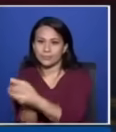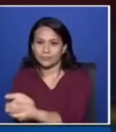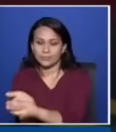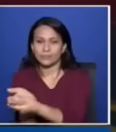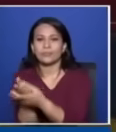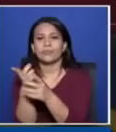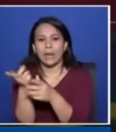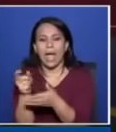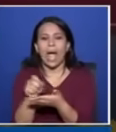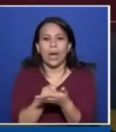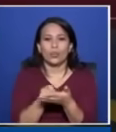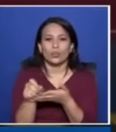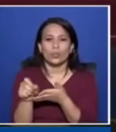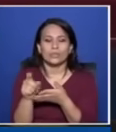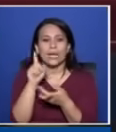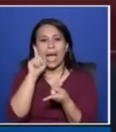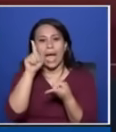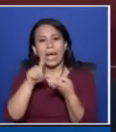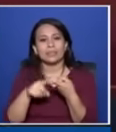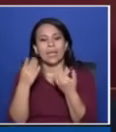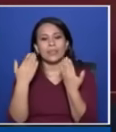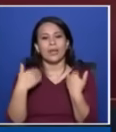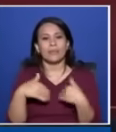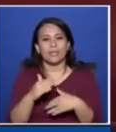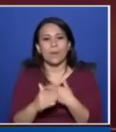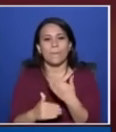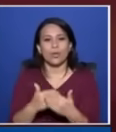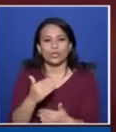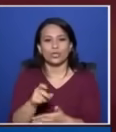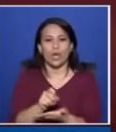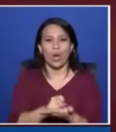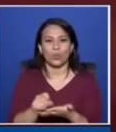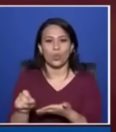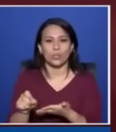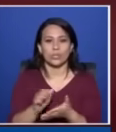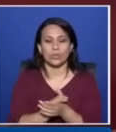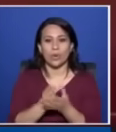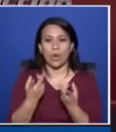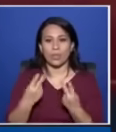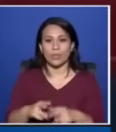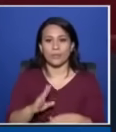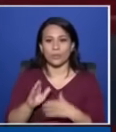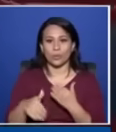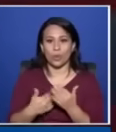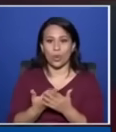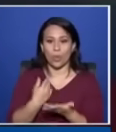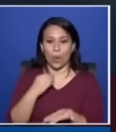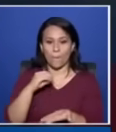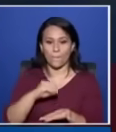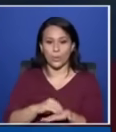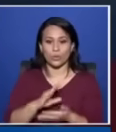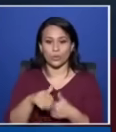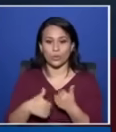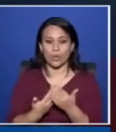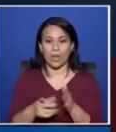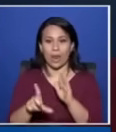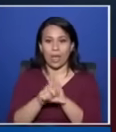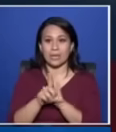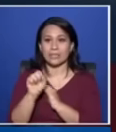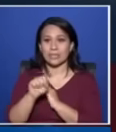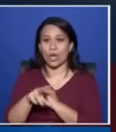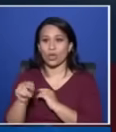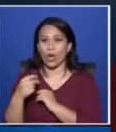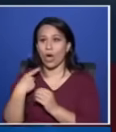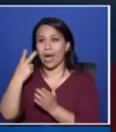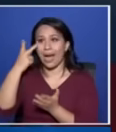y ellos autorizan hasta que culmine su proceso de autorización. Entonces, en este sentido, la normativa lo que establece es, si es que se da